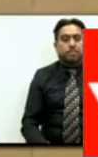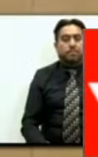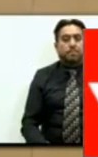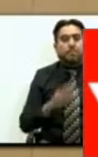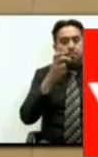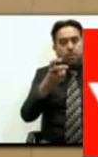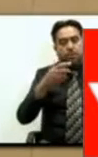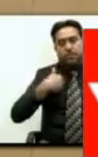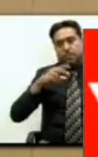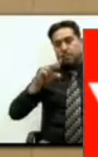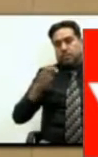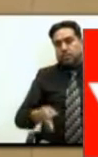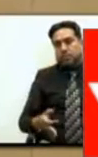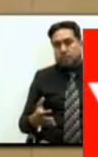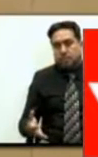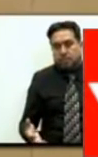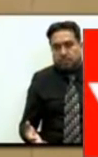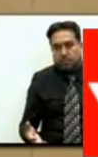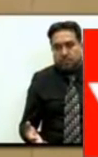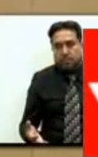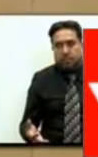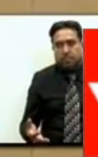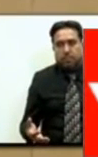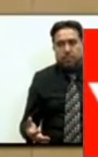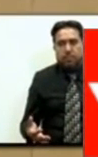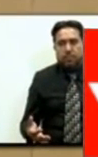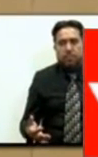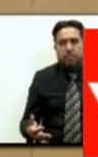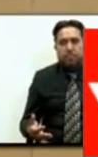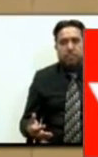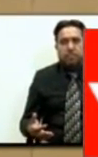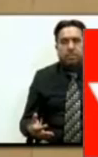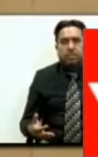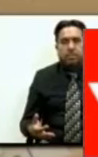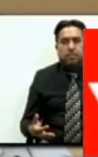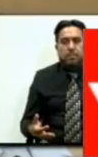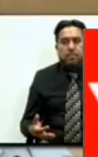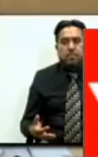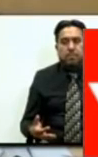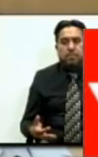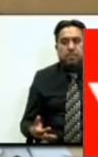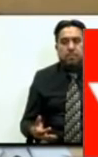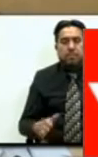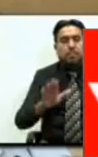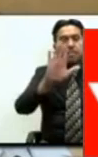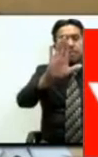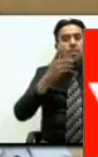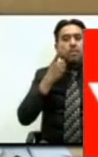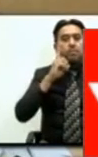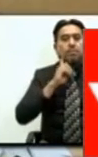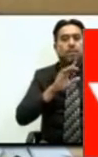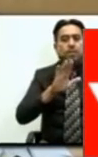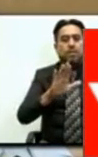acuerdo porque en la exposición final para la norma de la diputada diputado el magma no ser visto tanto por favor